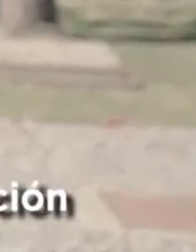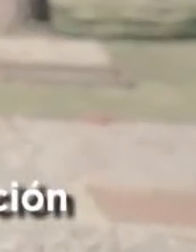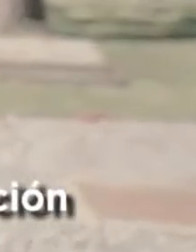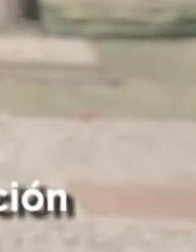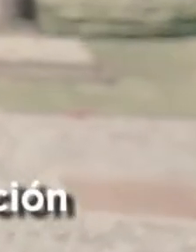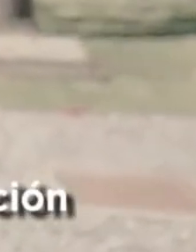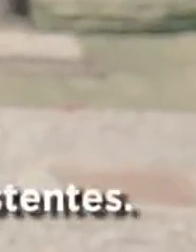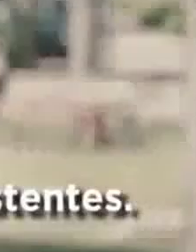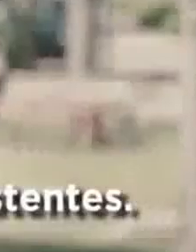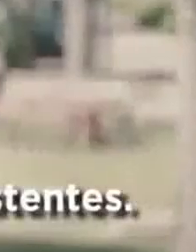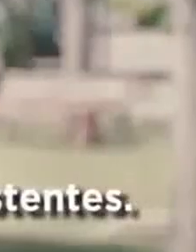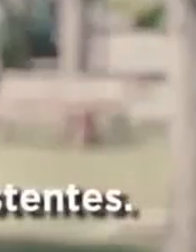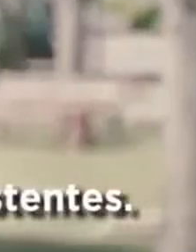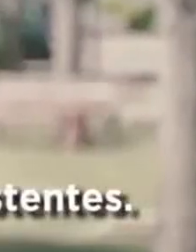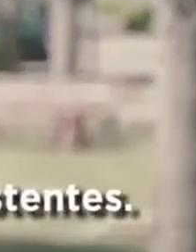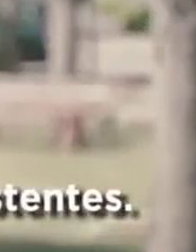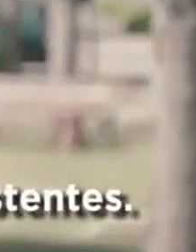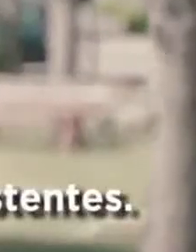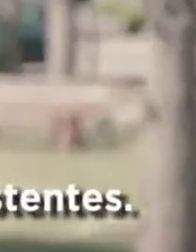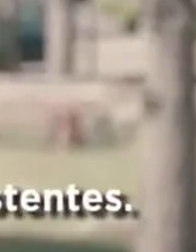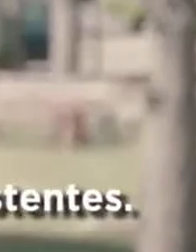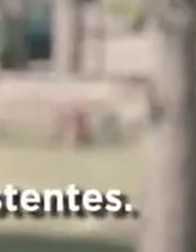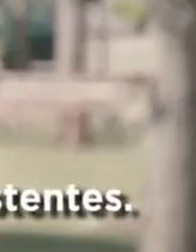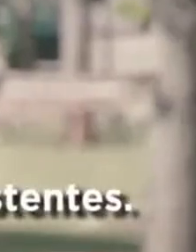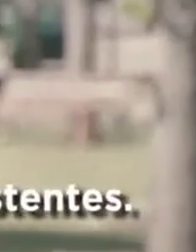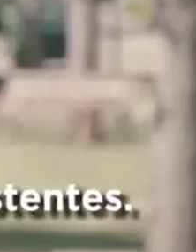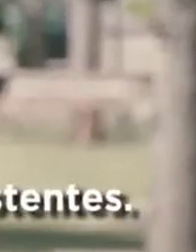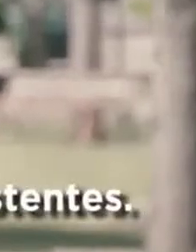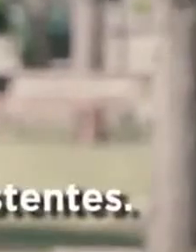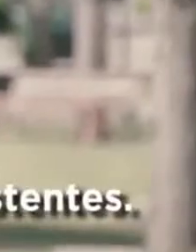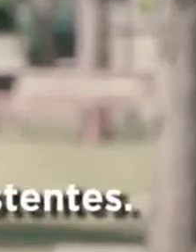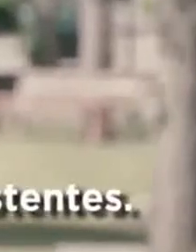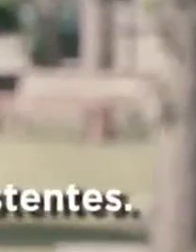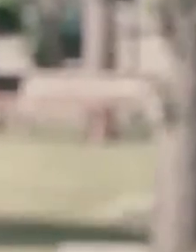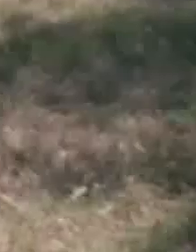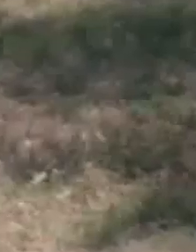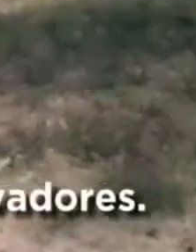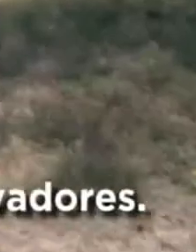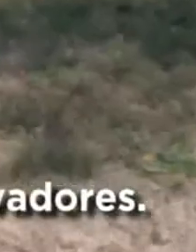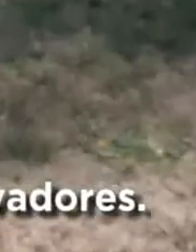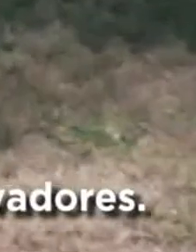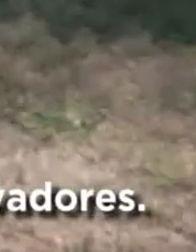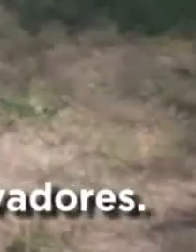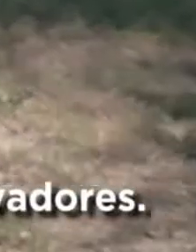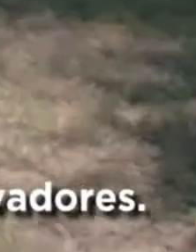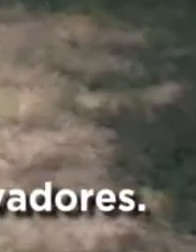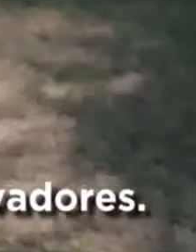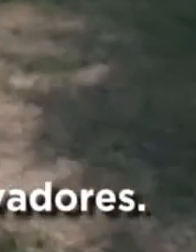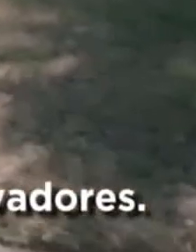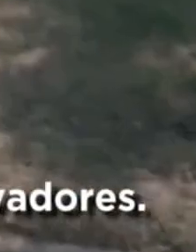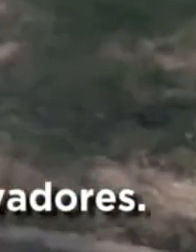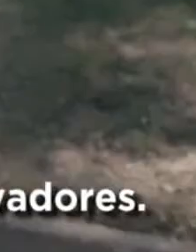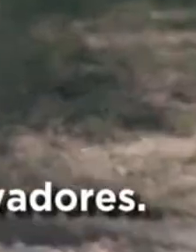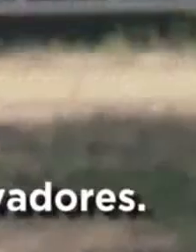que las tecnologías de la información puedan ser usadas para mitigar las distintas brechas digitales existentes. Saber utilizar herramientas